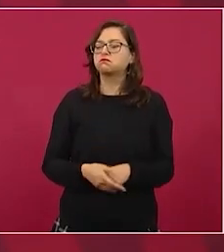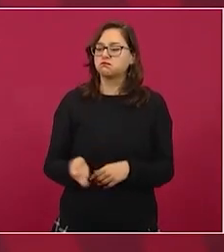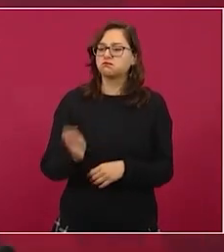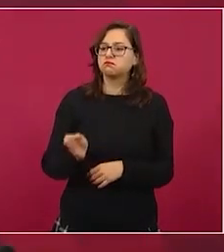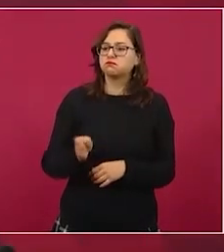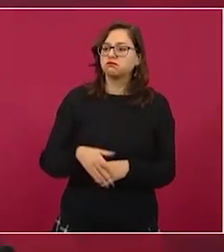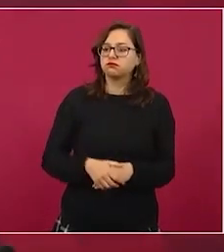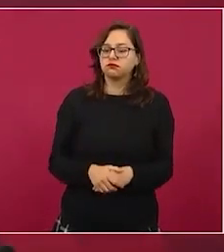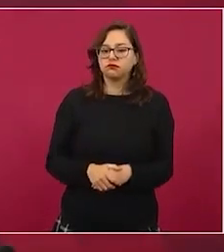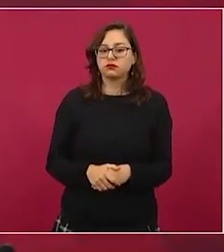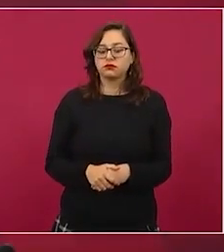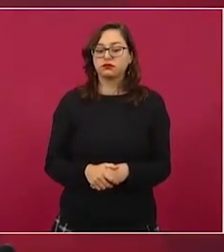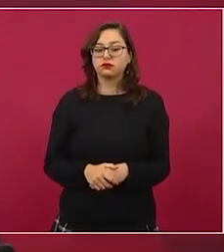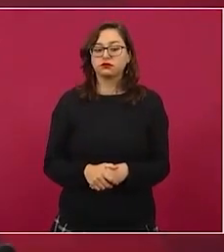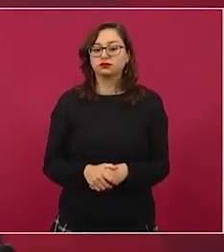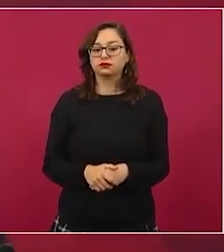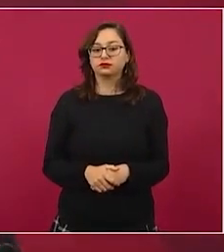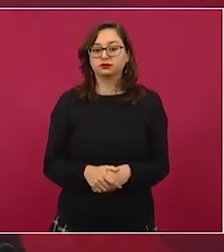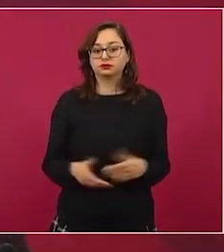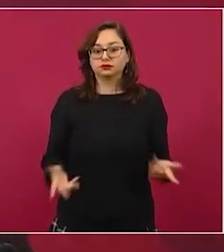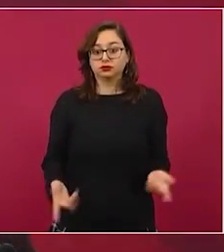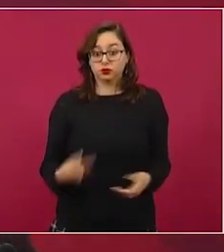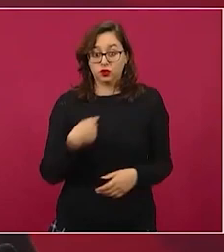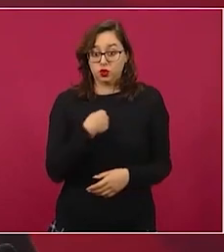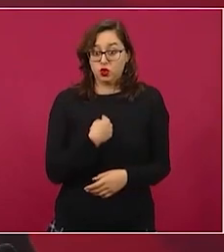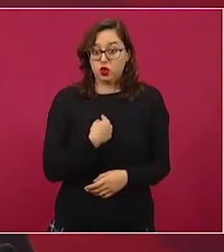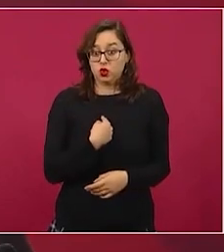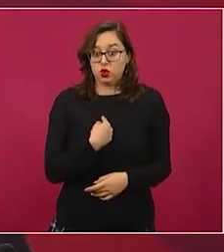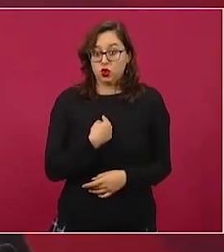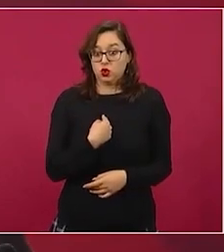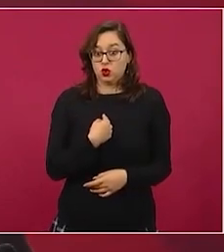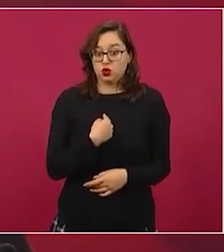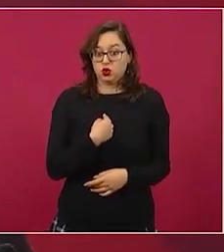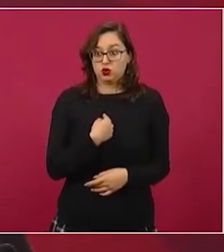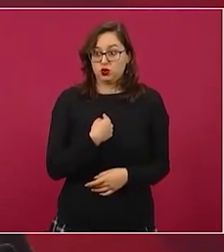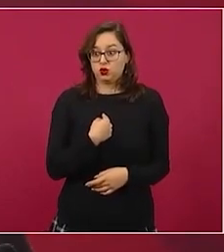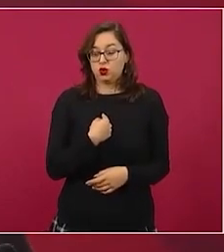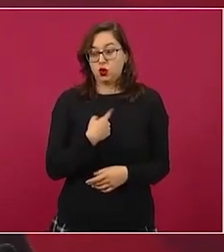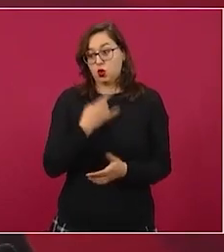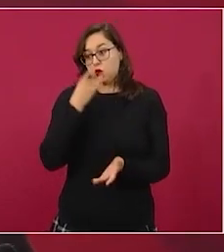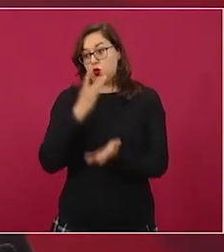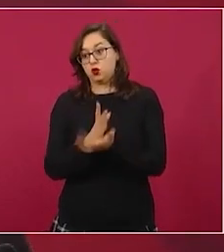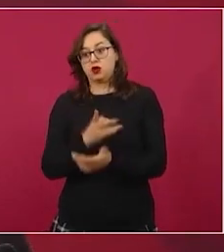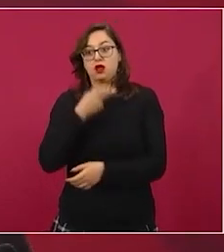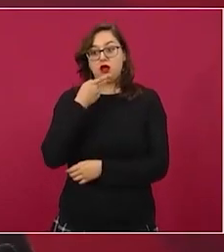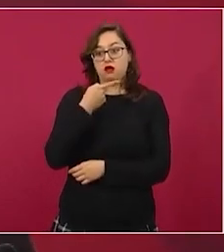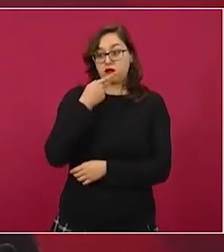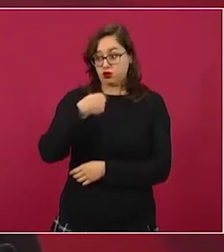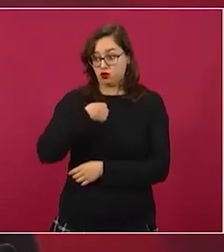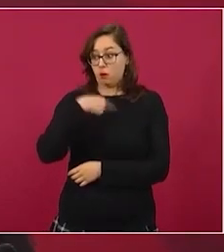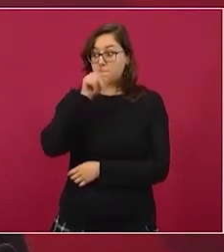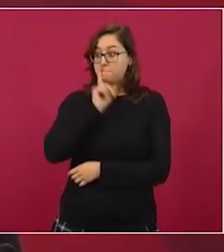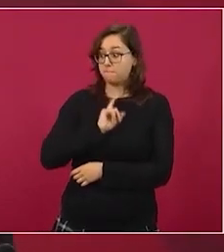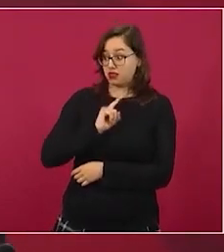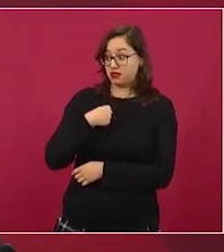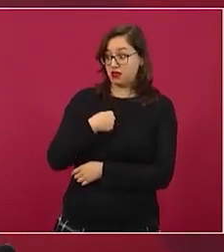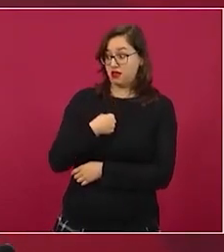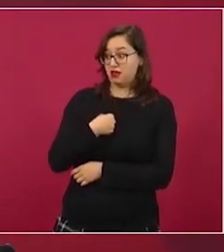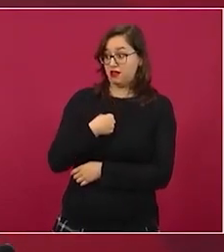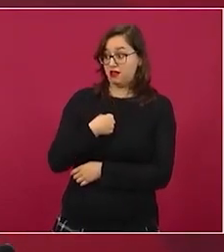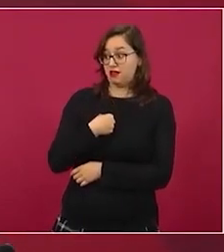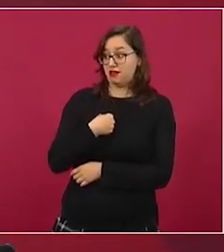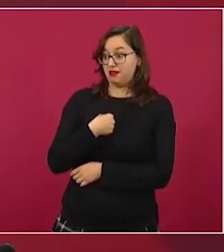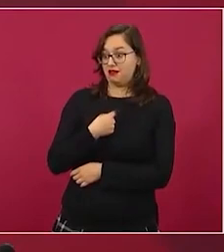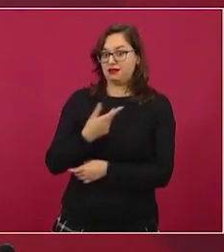Entonces, no voy a quedar como un demagogo, ¿no? Un mentiroso. Si no. Estoy diciendo, no